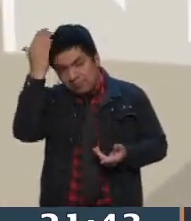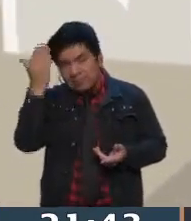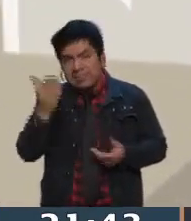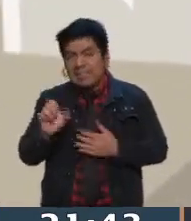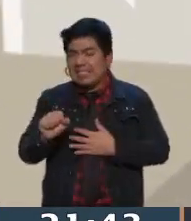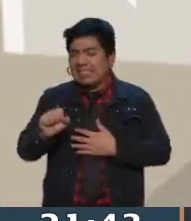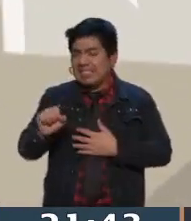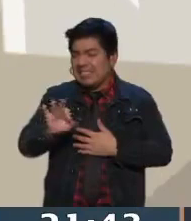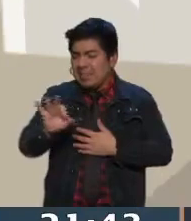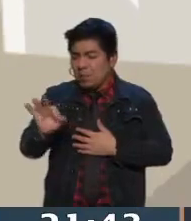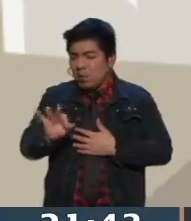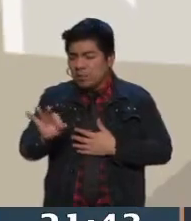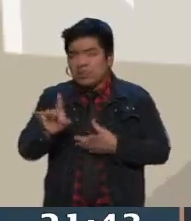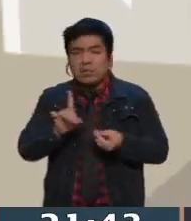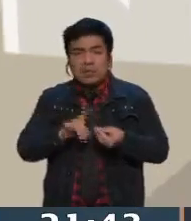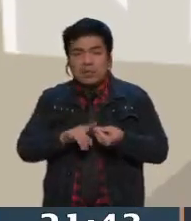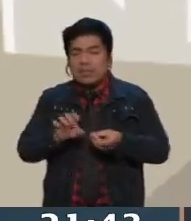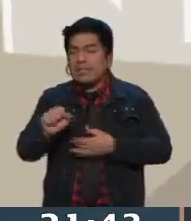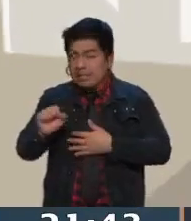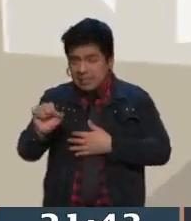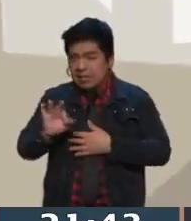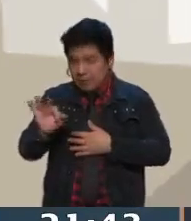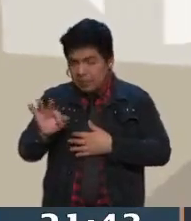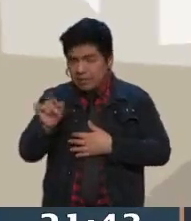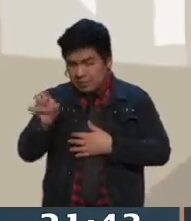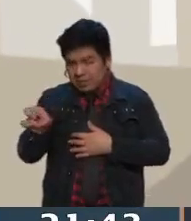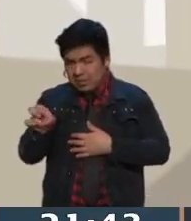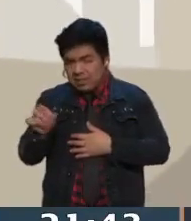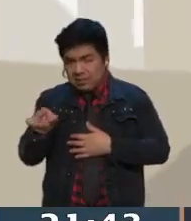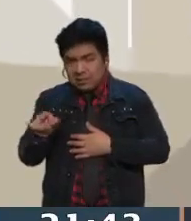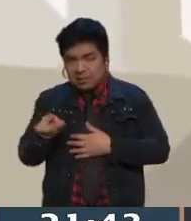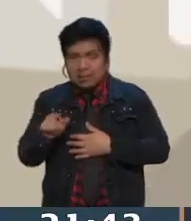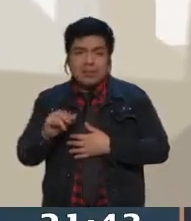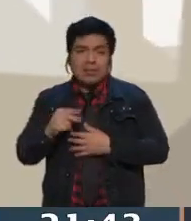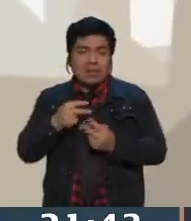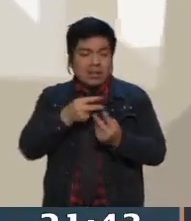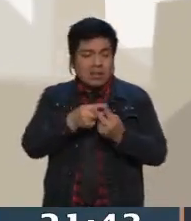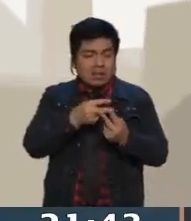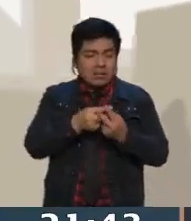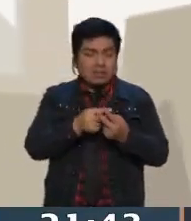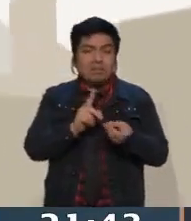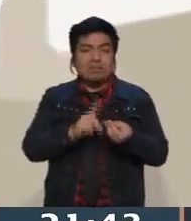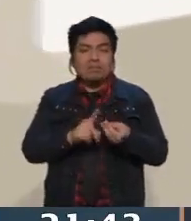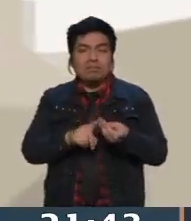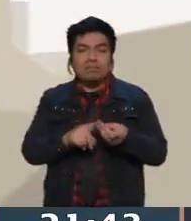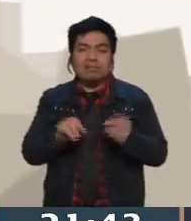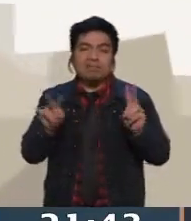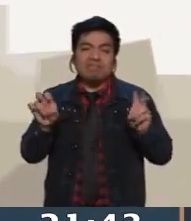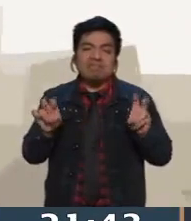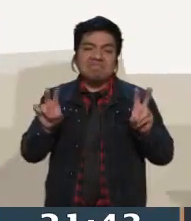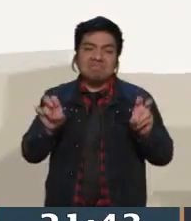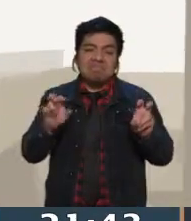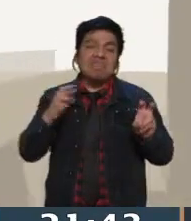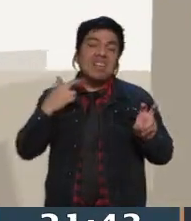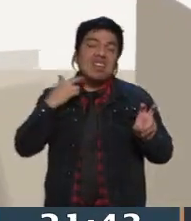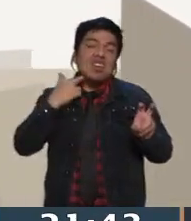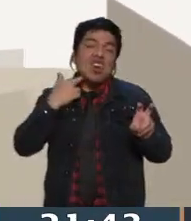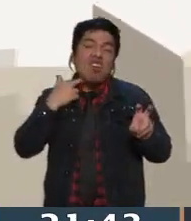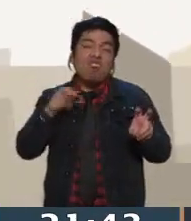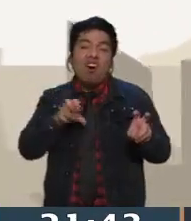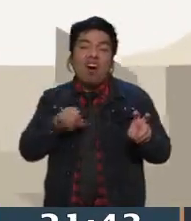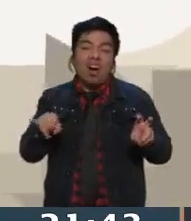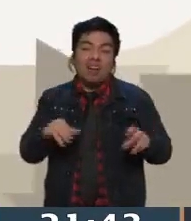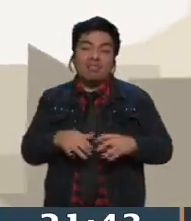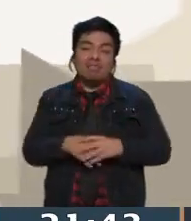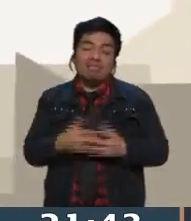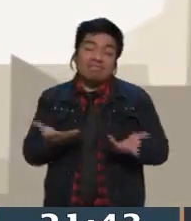del 60%, el 60% de la conversación era artificial, es decir, estaba